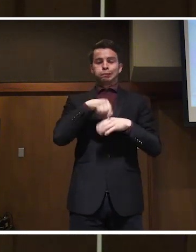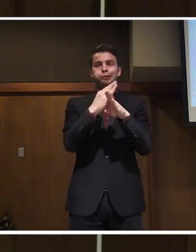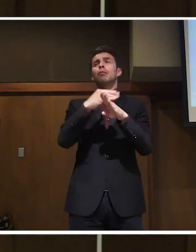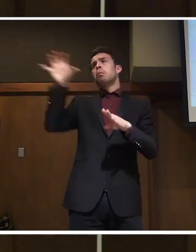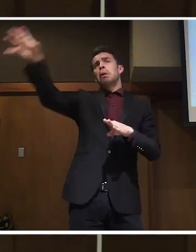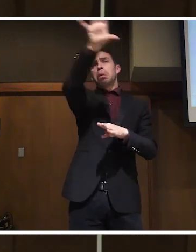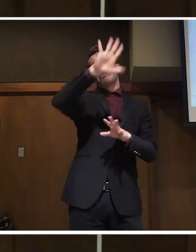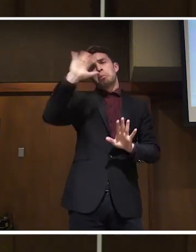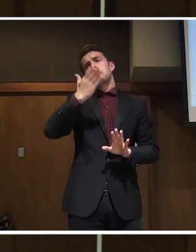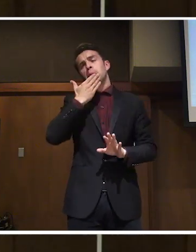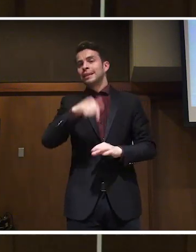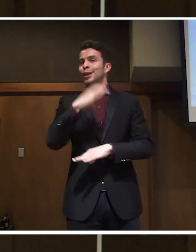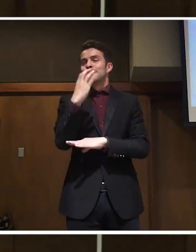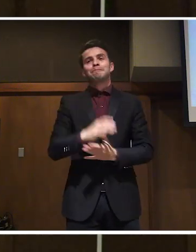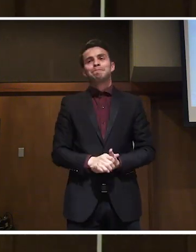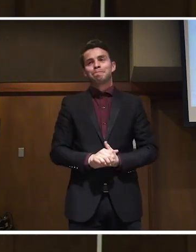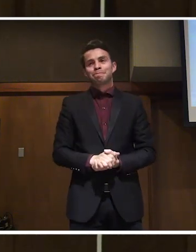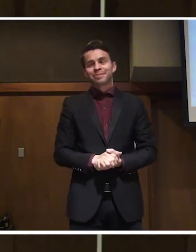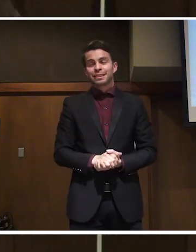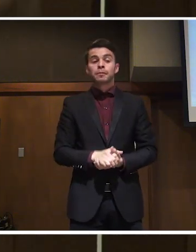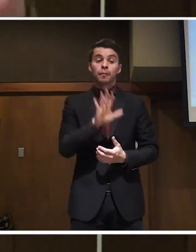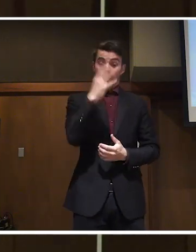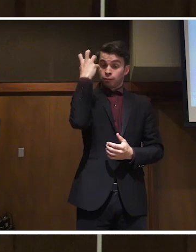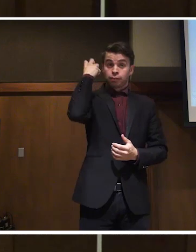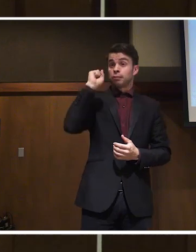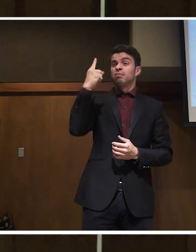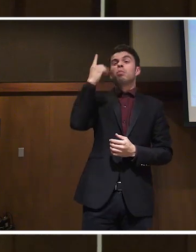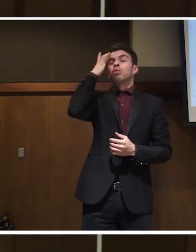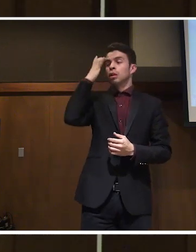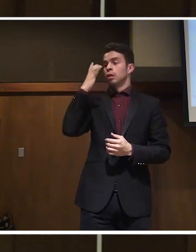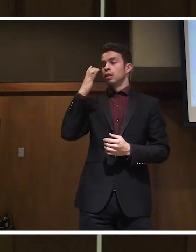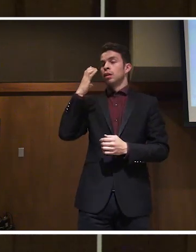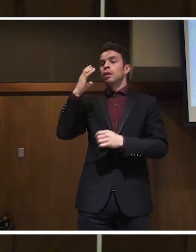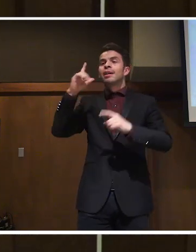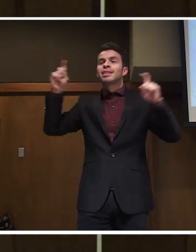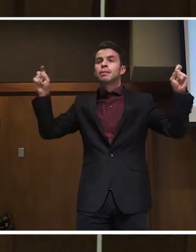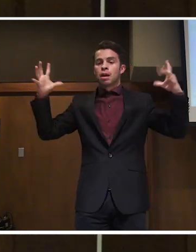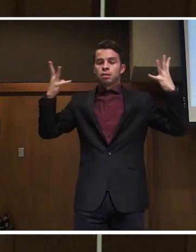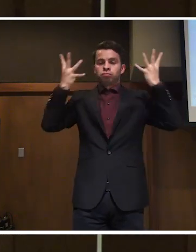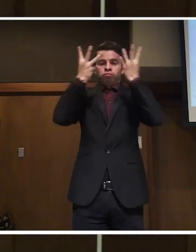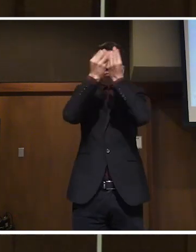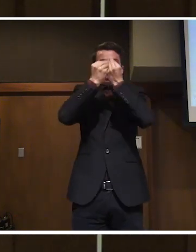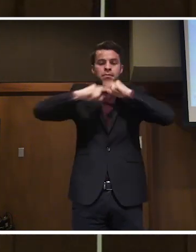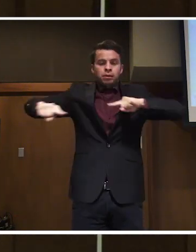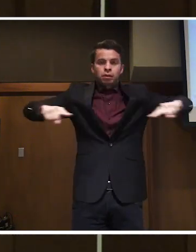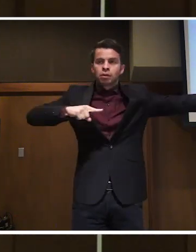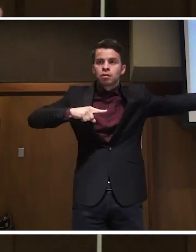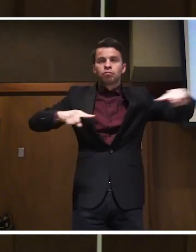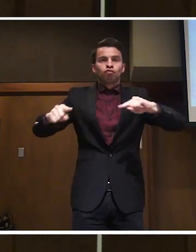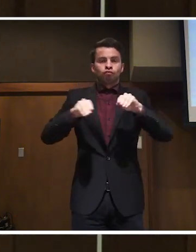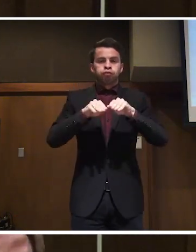razón, por supuesto, es que no éramos una unidad administrativa, cultural,